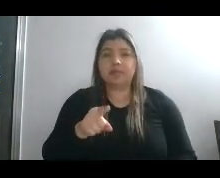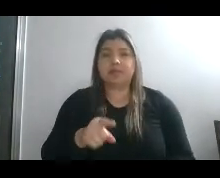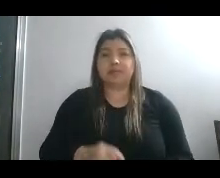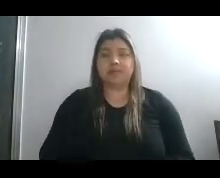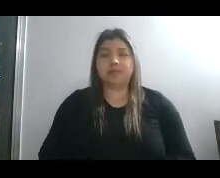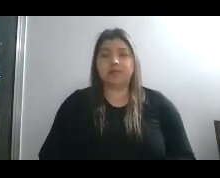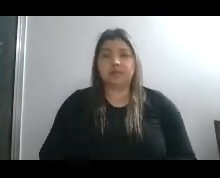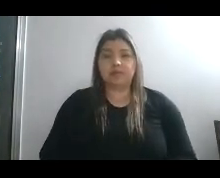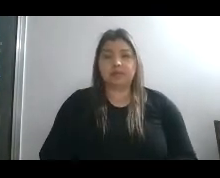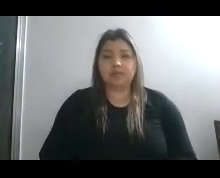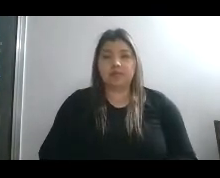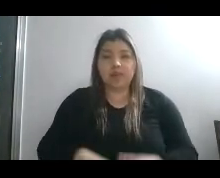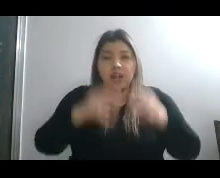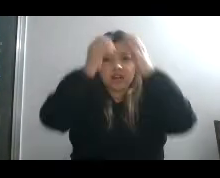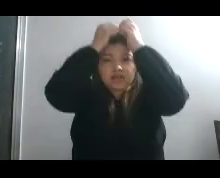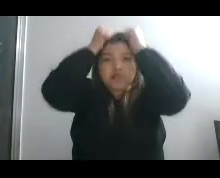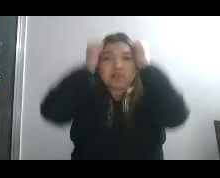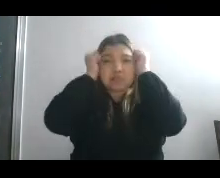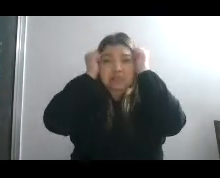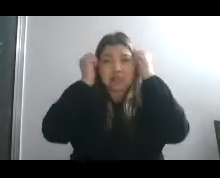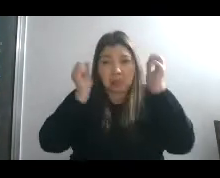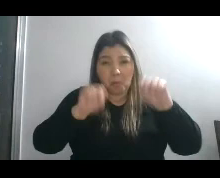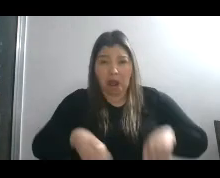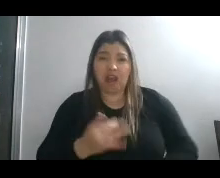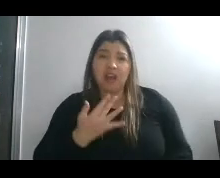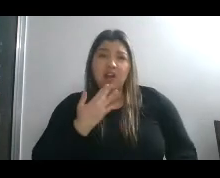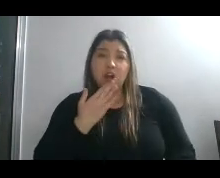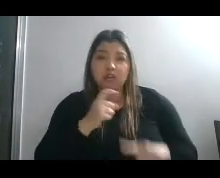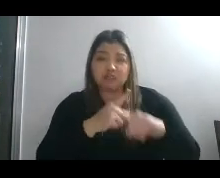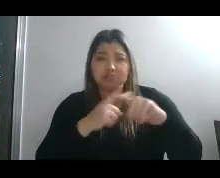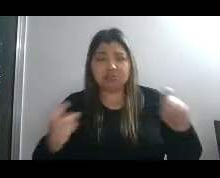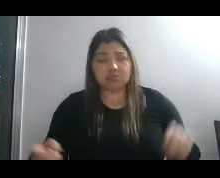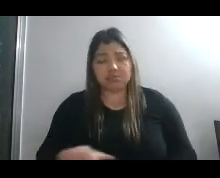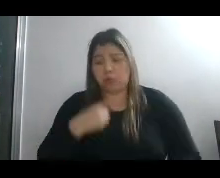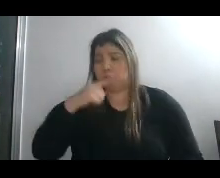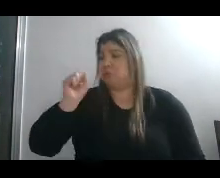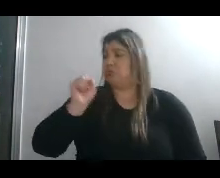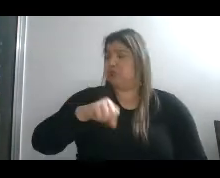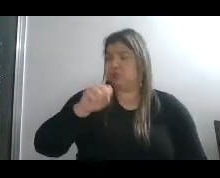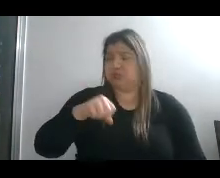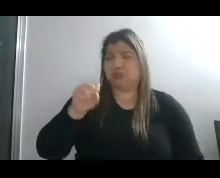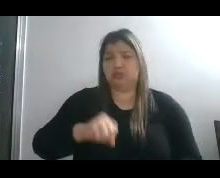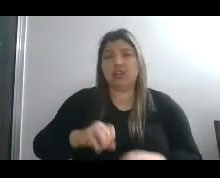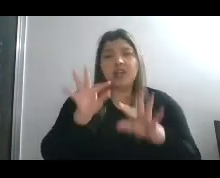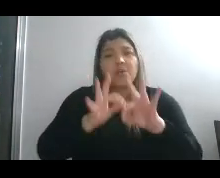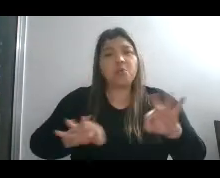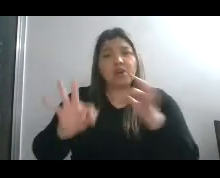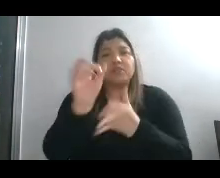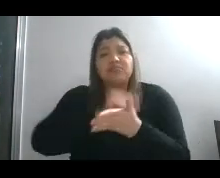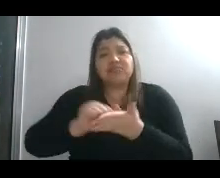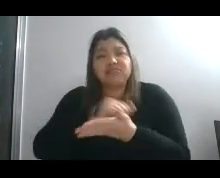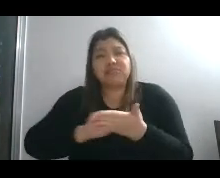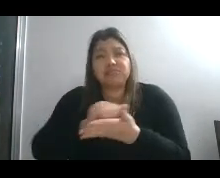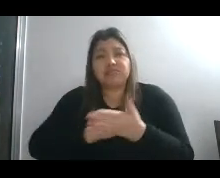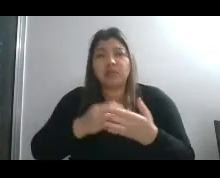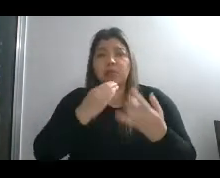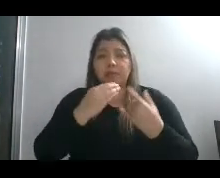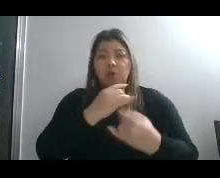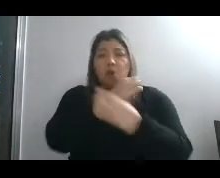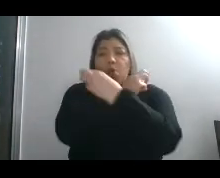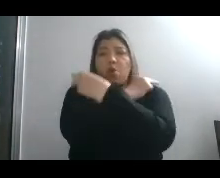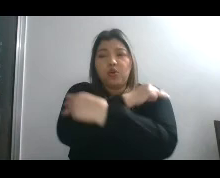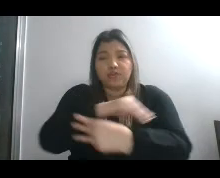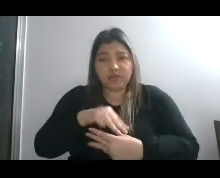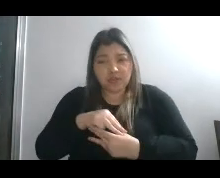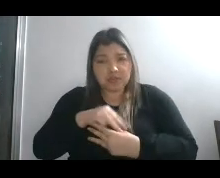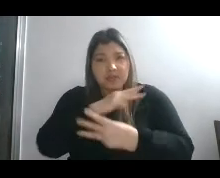pueden ser como de colores, entiendo, sí. Si son lavables no hay ningún problema. Si tienes uniforme y bata, Omar, está